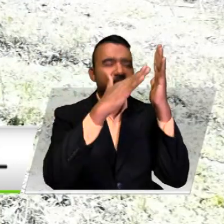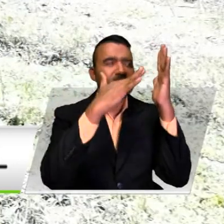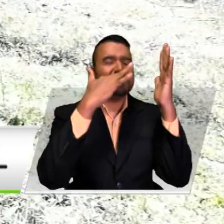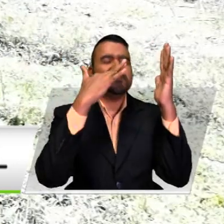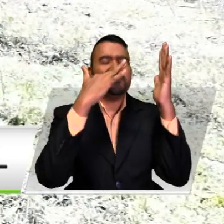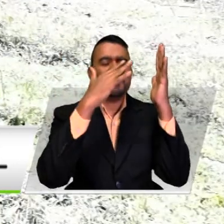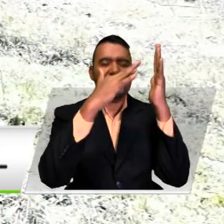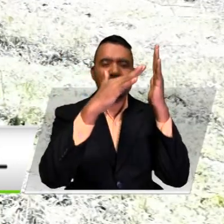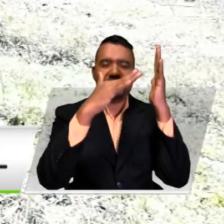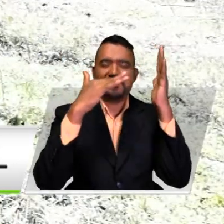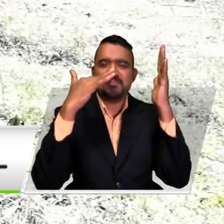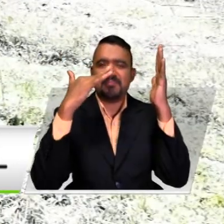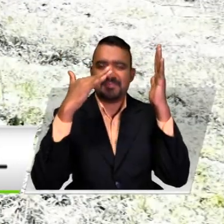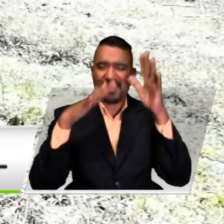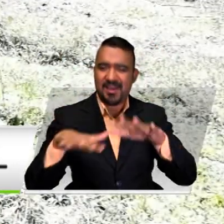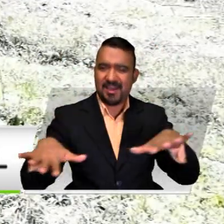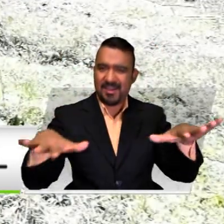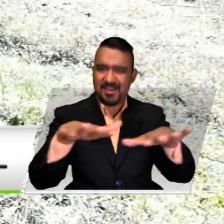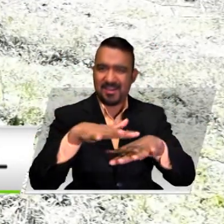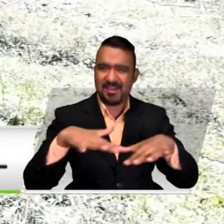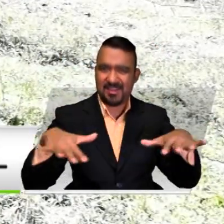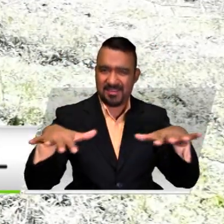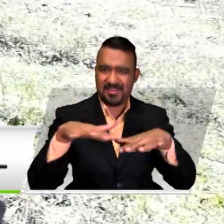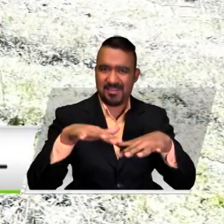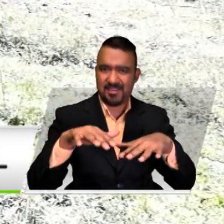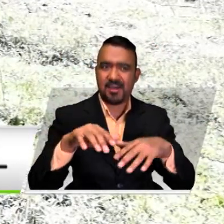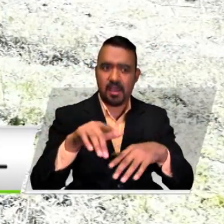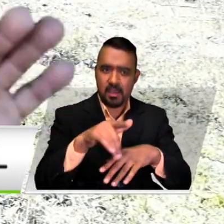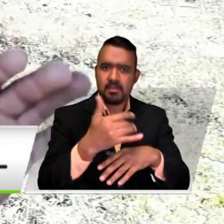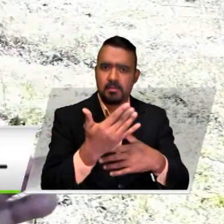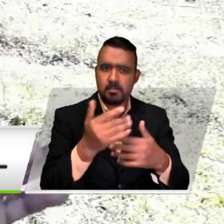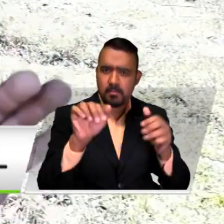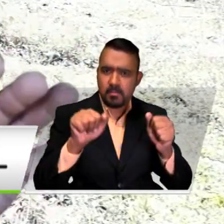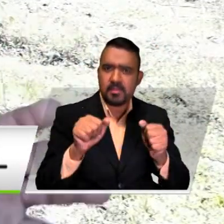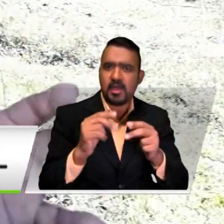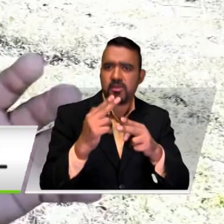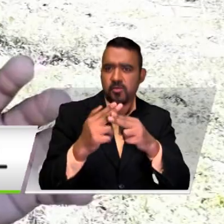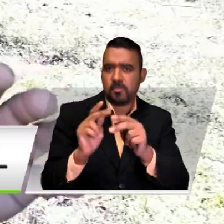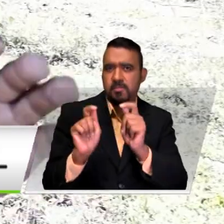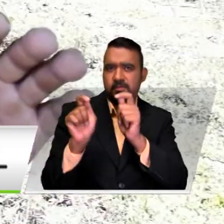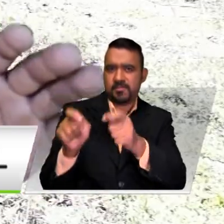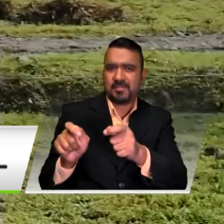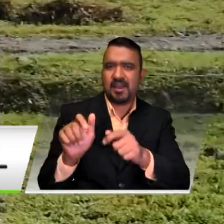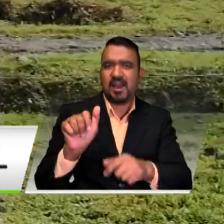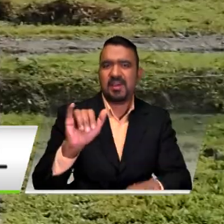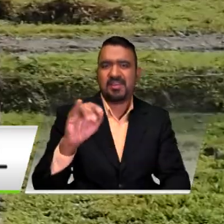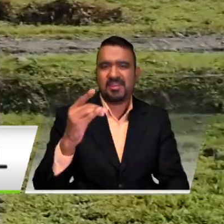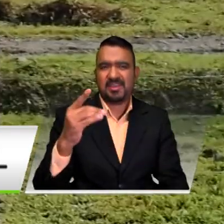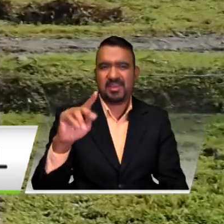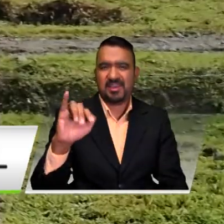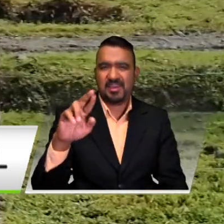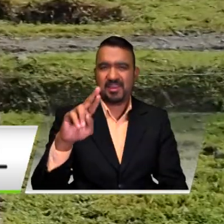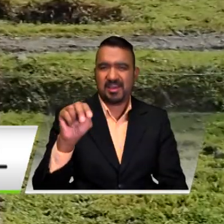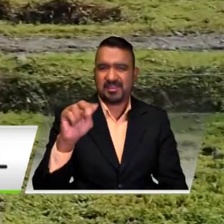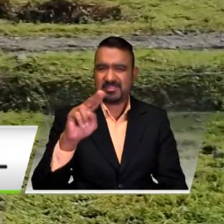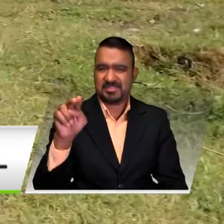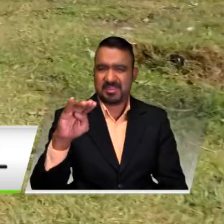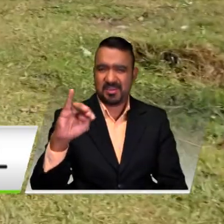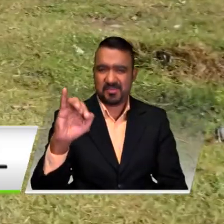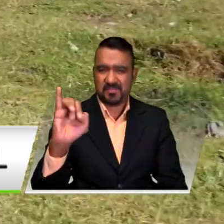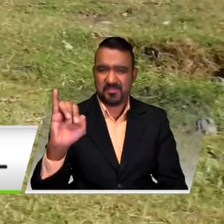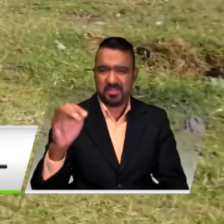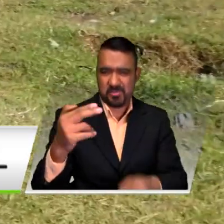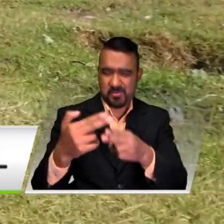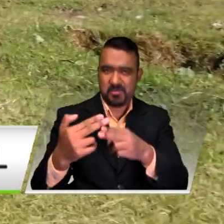el de Serranía vive. Entonces se quedó llamando Haikera Sabi. Un territorio indígena que lleva